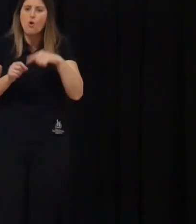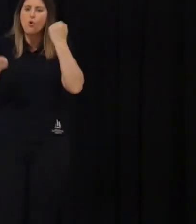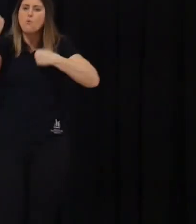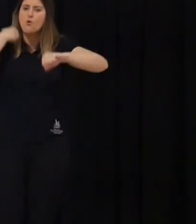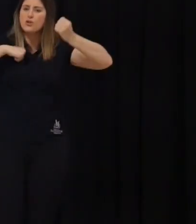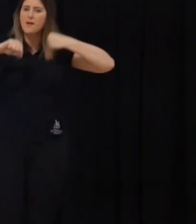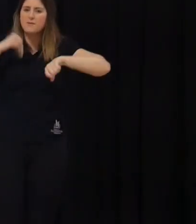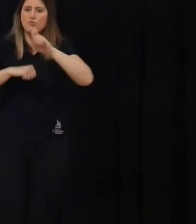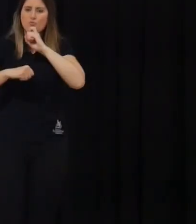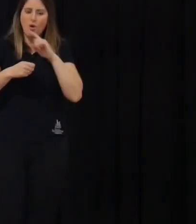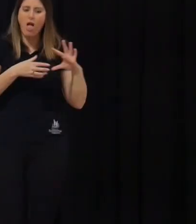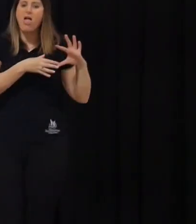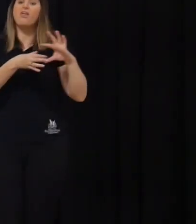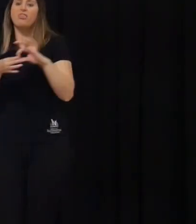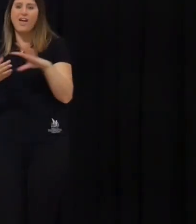normal,